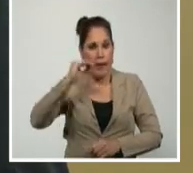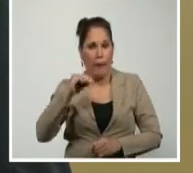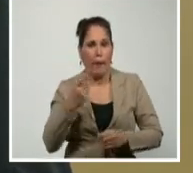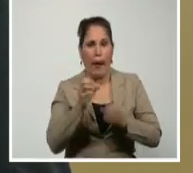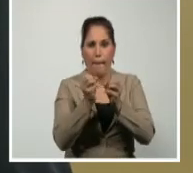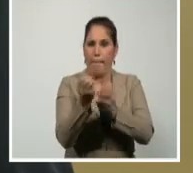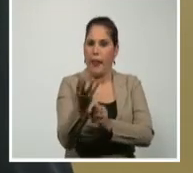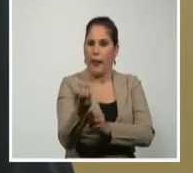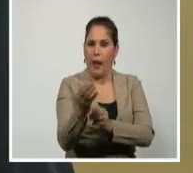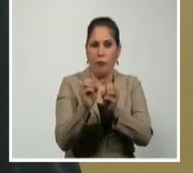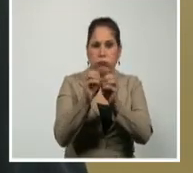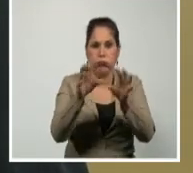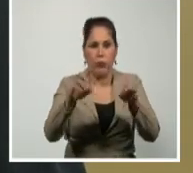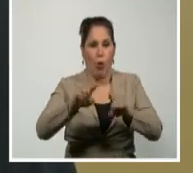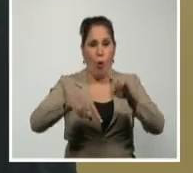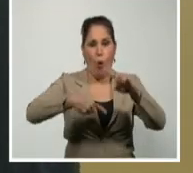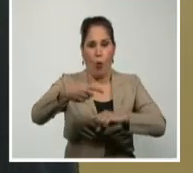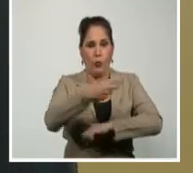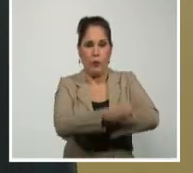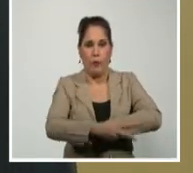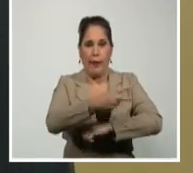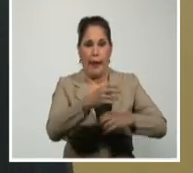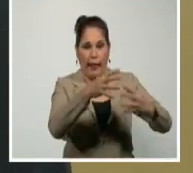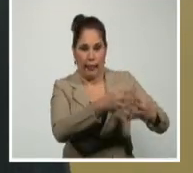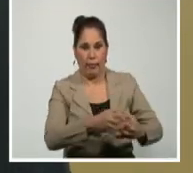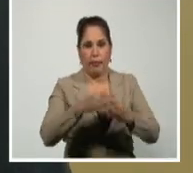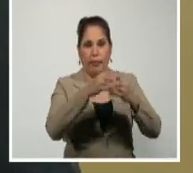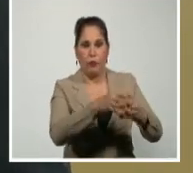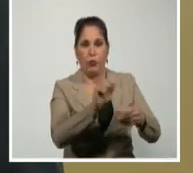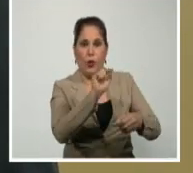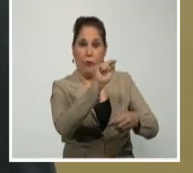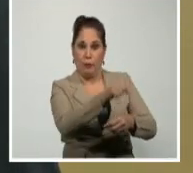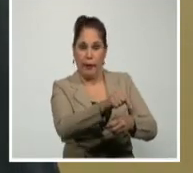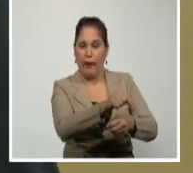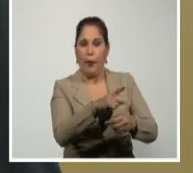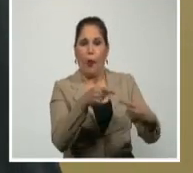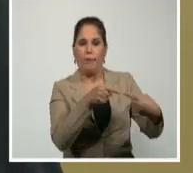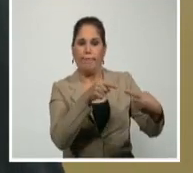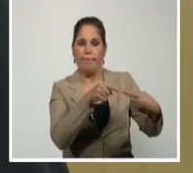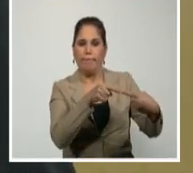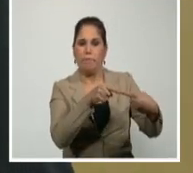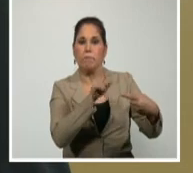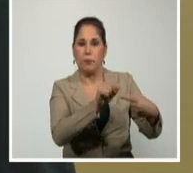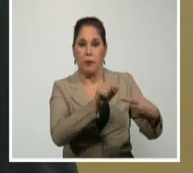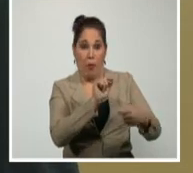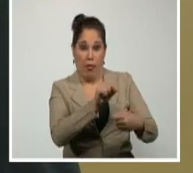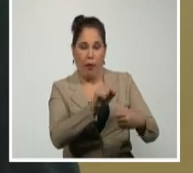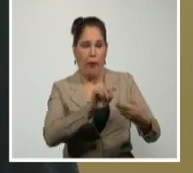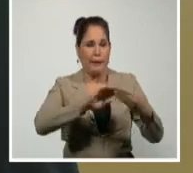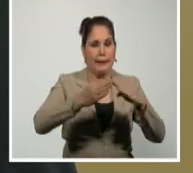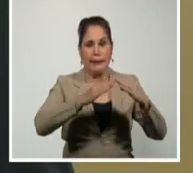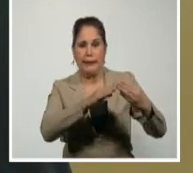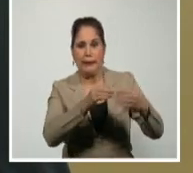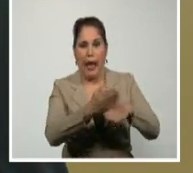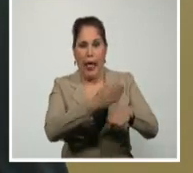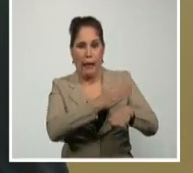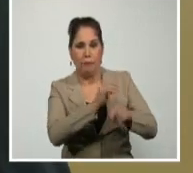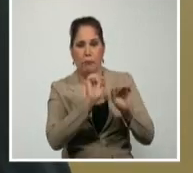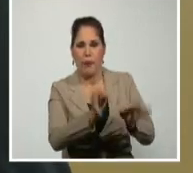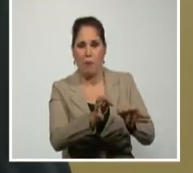difamar contra países con los que Estados Unidos tiene desavenencias, con los que tiene discrepancias, y